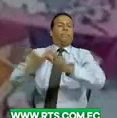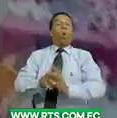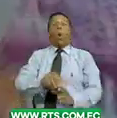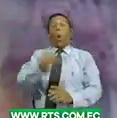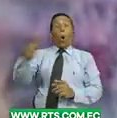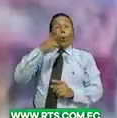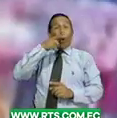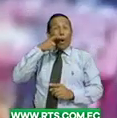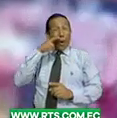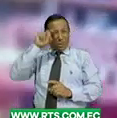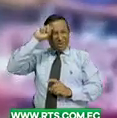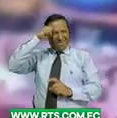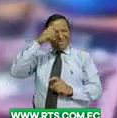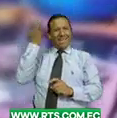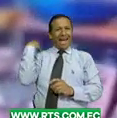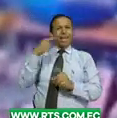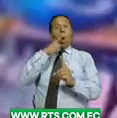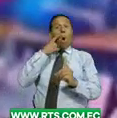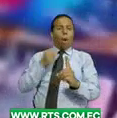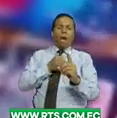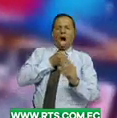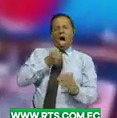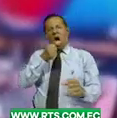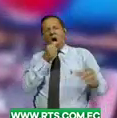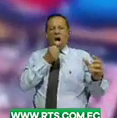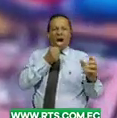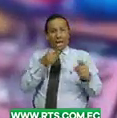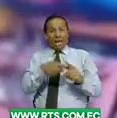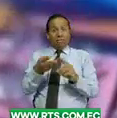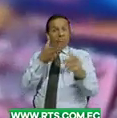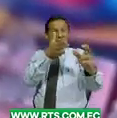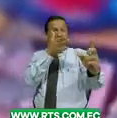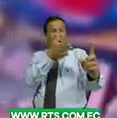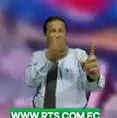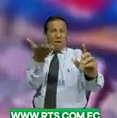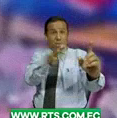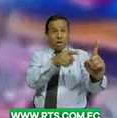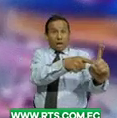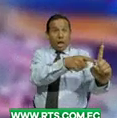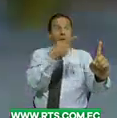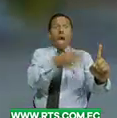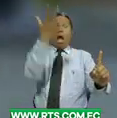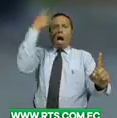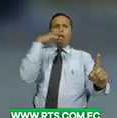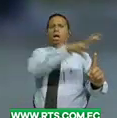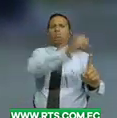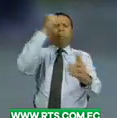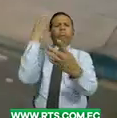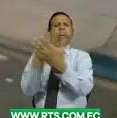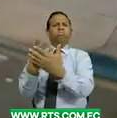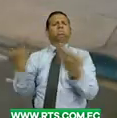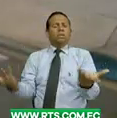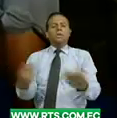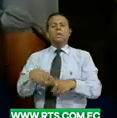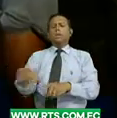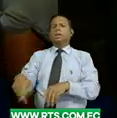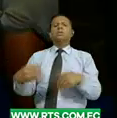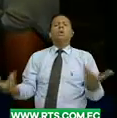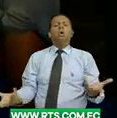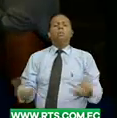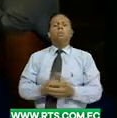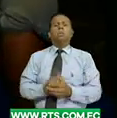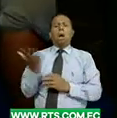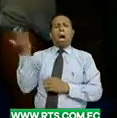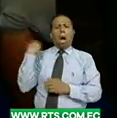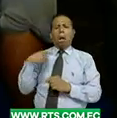días. Él había sido detenido con tres personas por un caso de más de 700 kilos de cocaína. Él quedó sin prisión preventiva. Se presume que